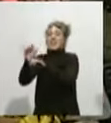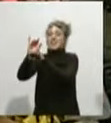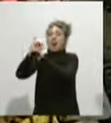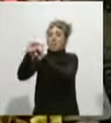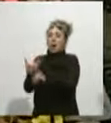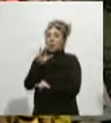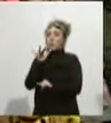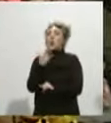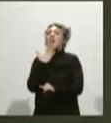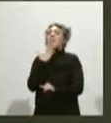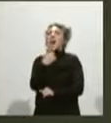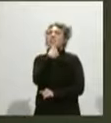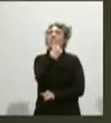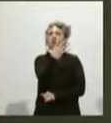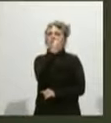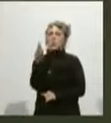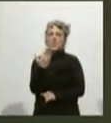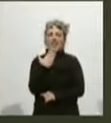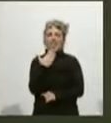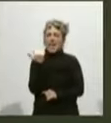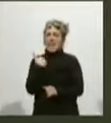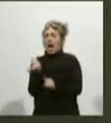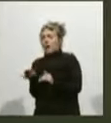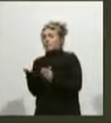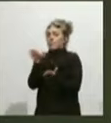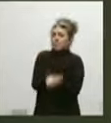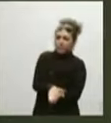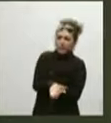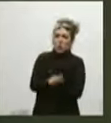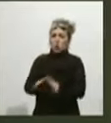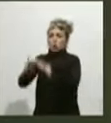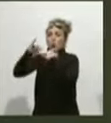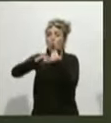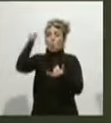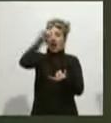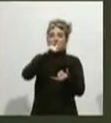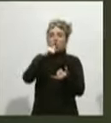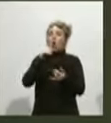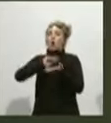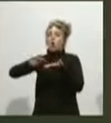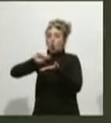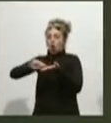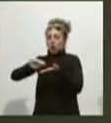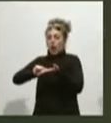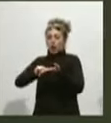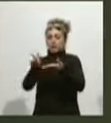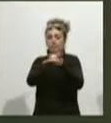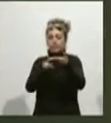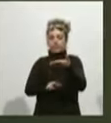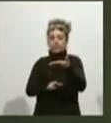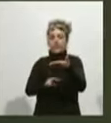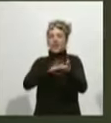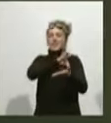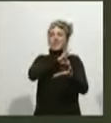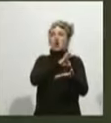150 años después de una ingesta de tunos indios. Su marido adjunta una nota. Señor, recíbela con